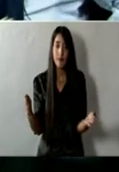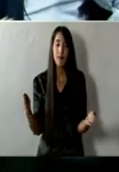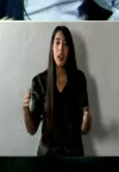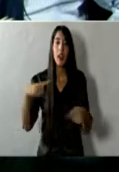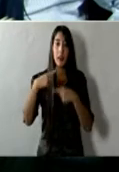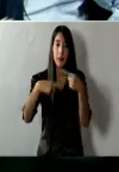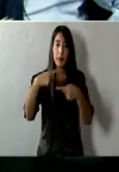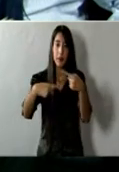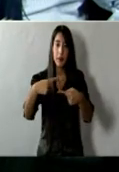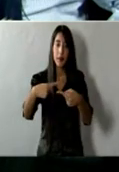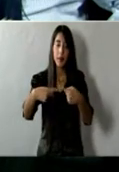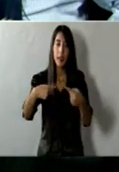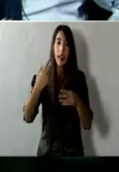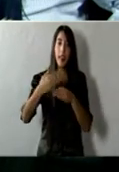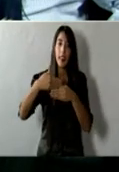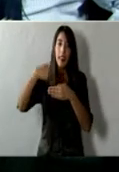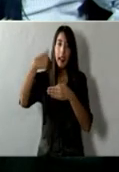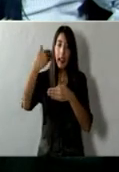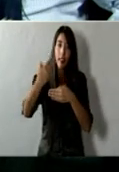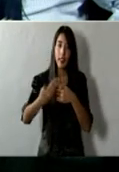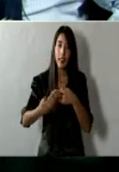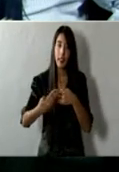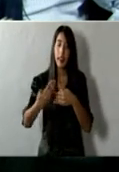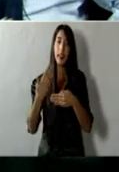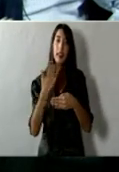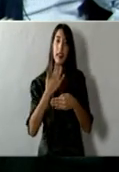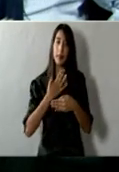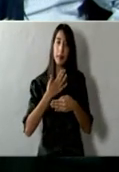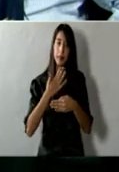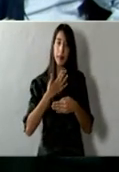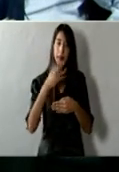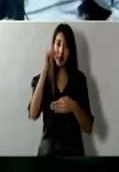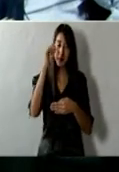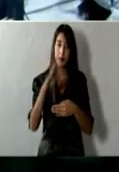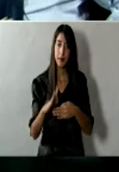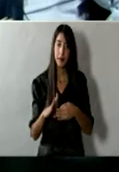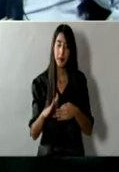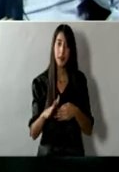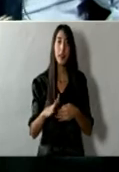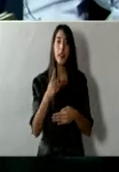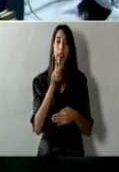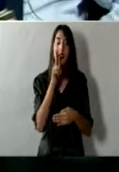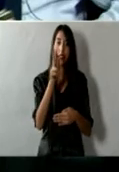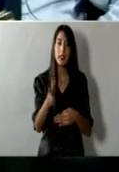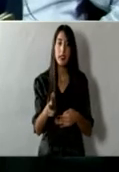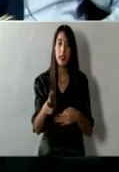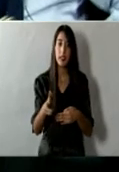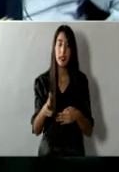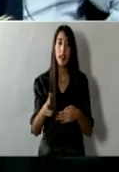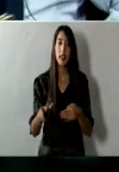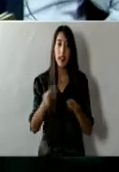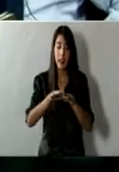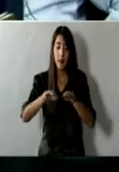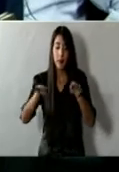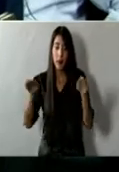claro, dice que pondremos sobre la mesa el pan de la presencia de Dios delante